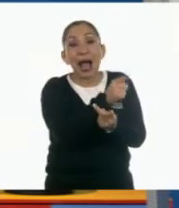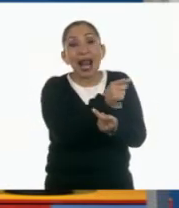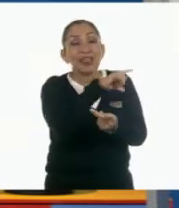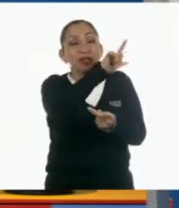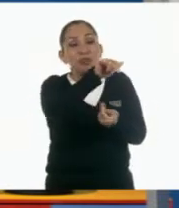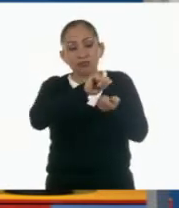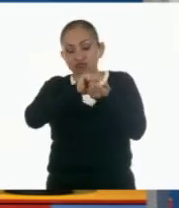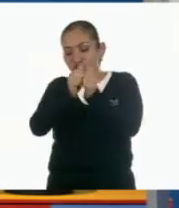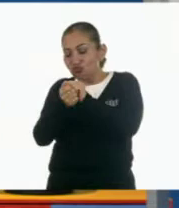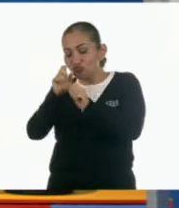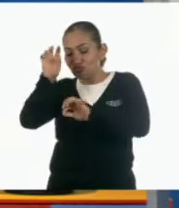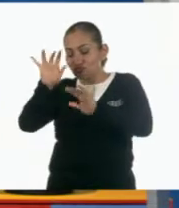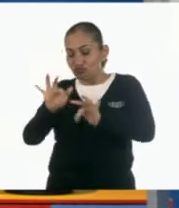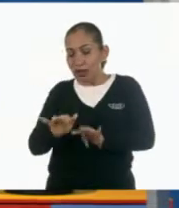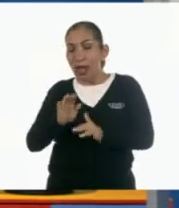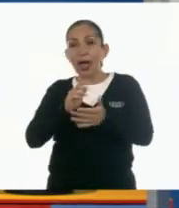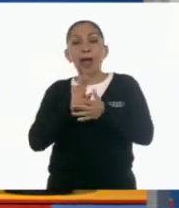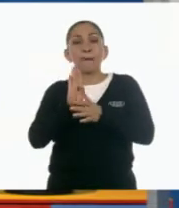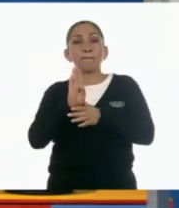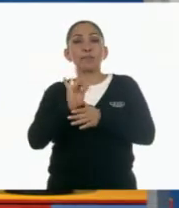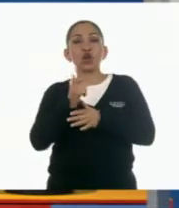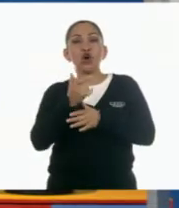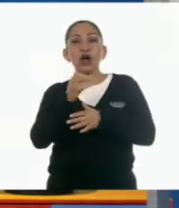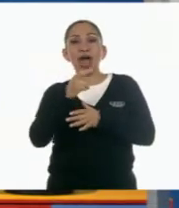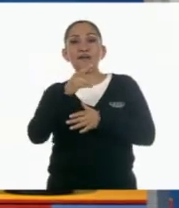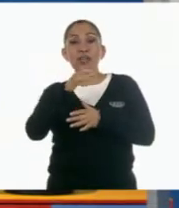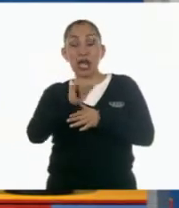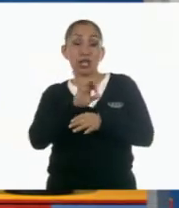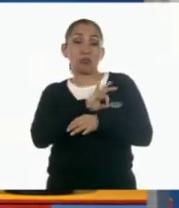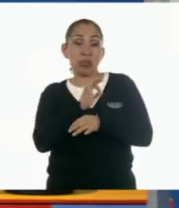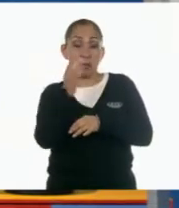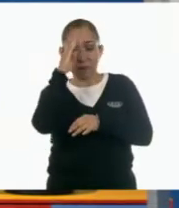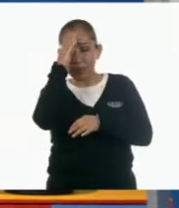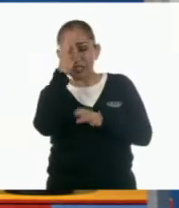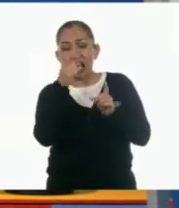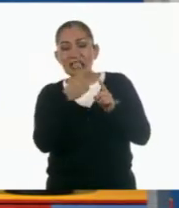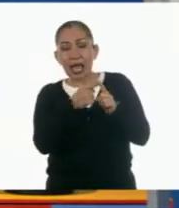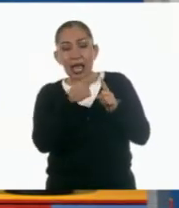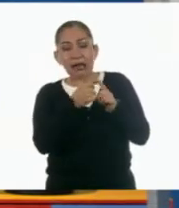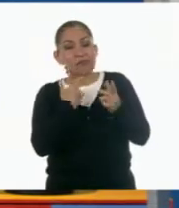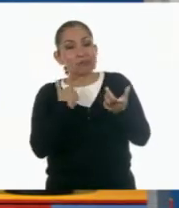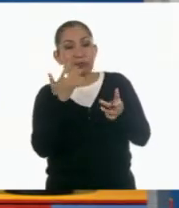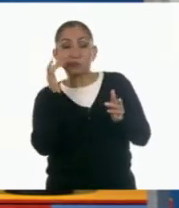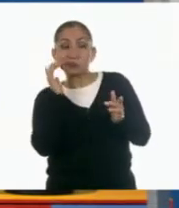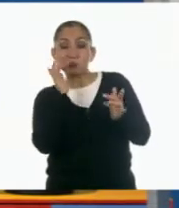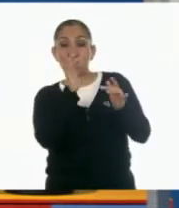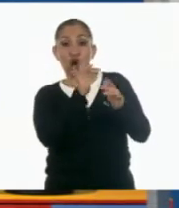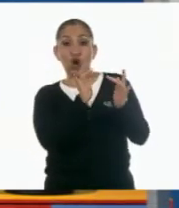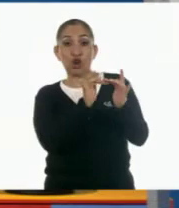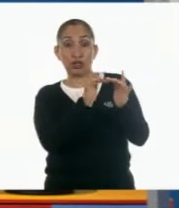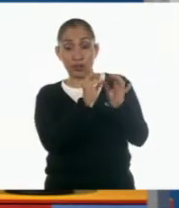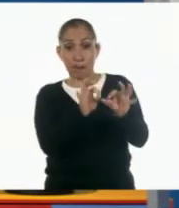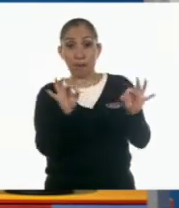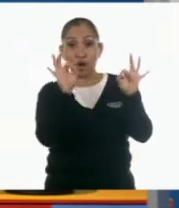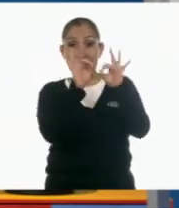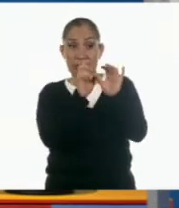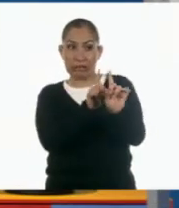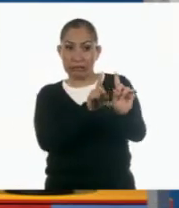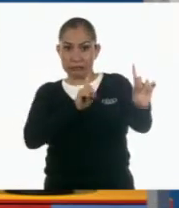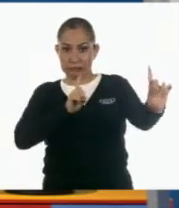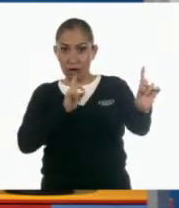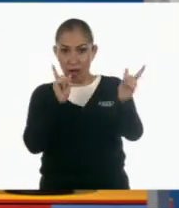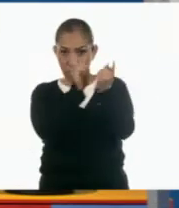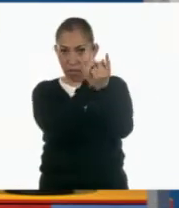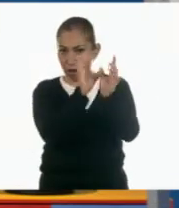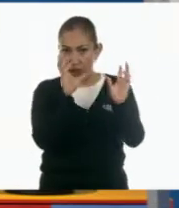biografía. Y también pues que vayas contemplando esta posibilidad de contactarlo. Recordemos que es importante la sana